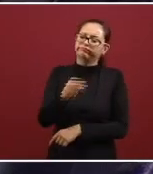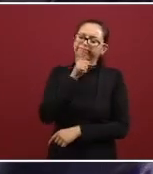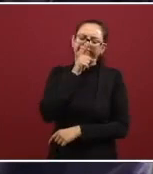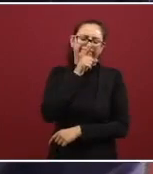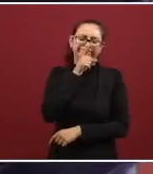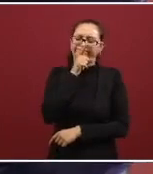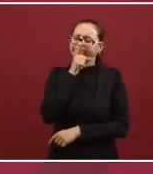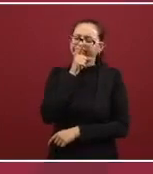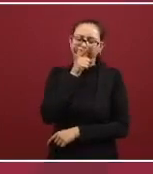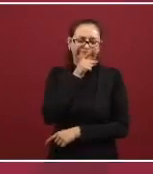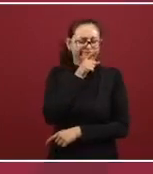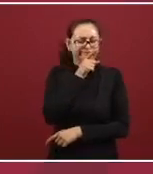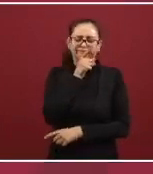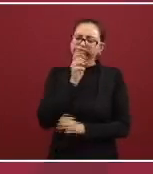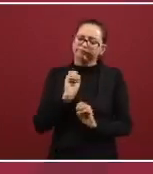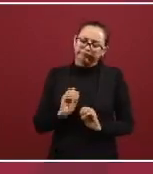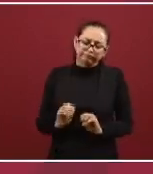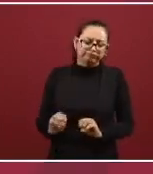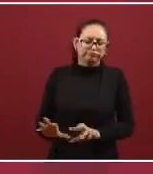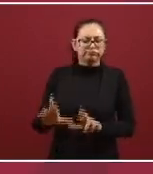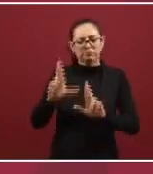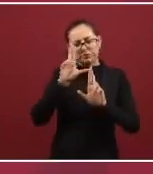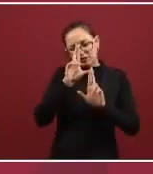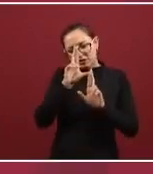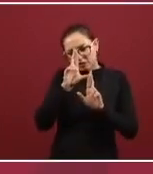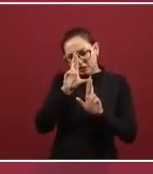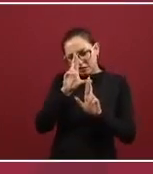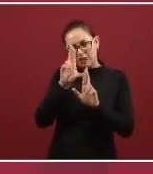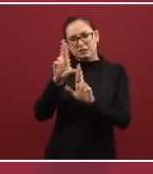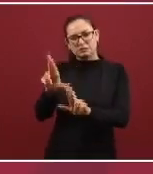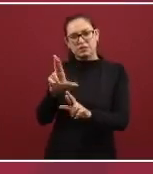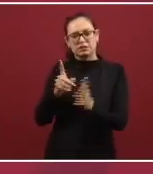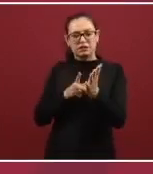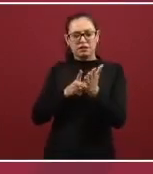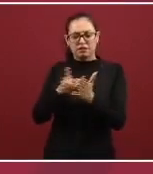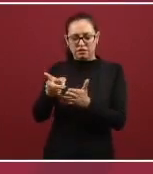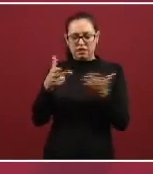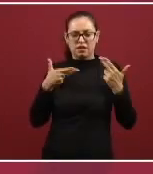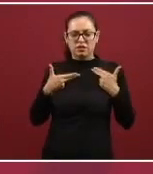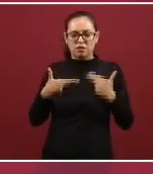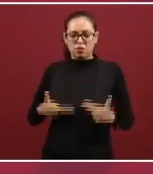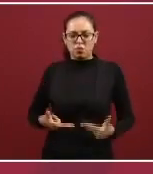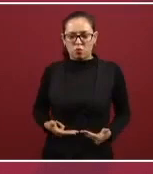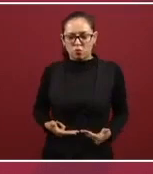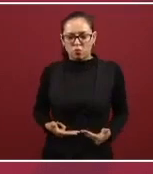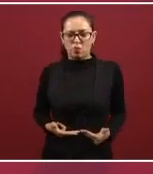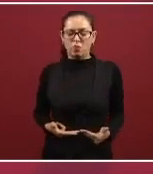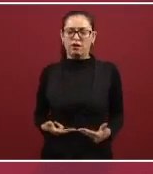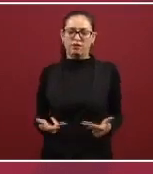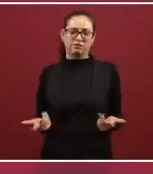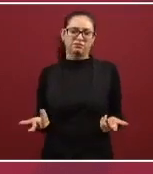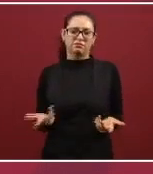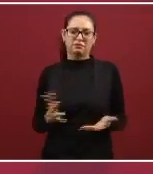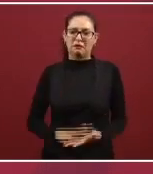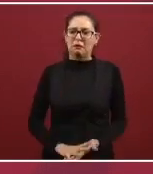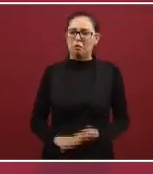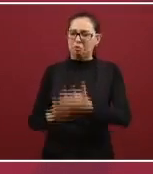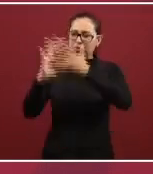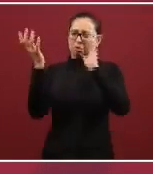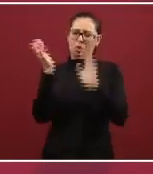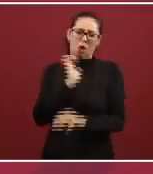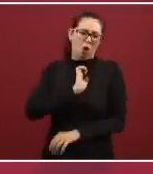que se les respeten sus derechos humanos, que no se desate la